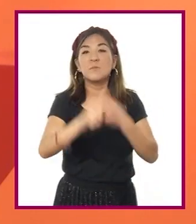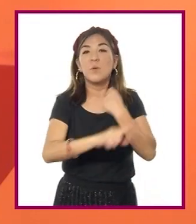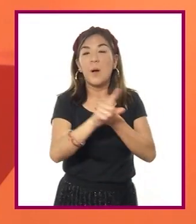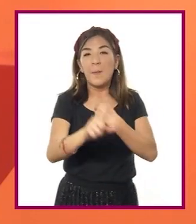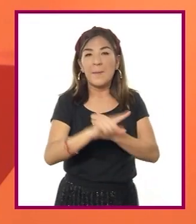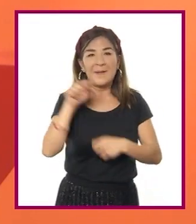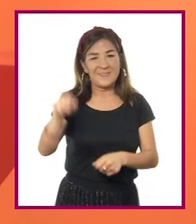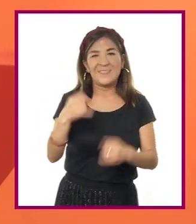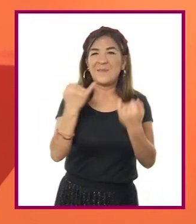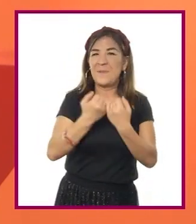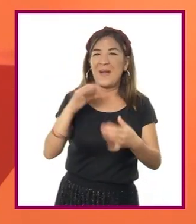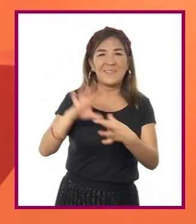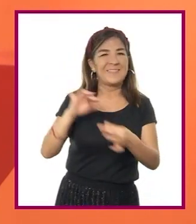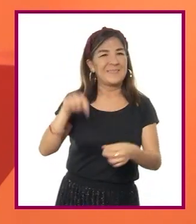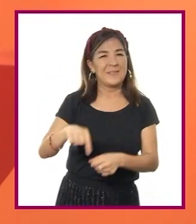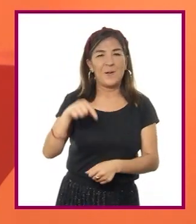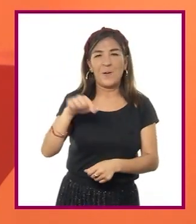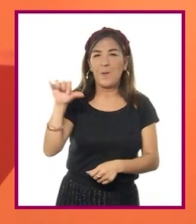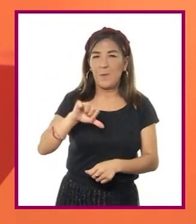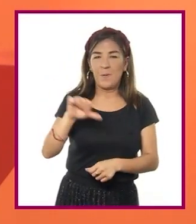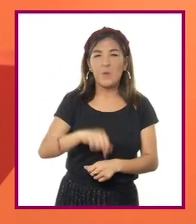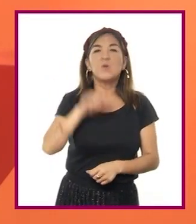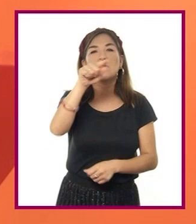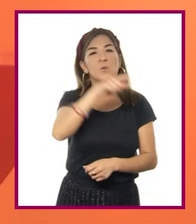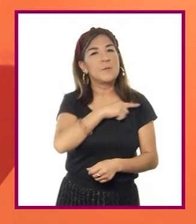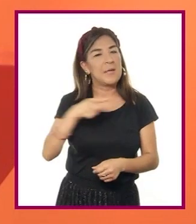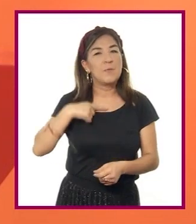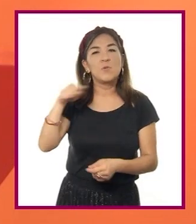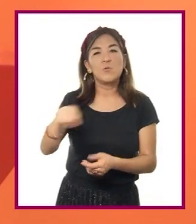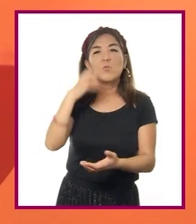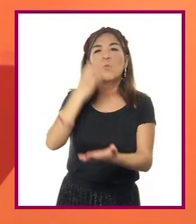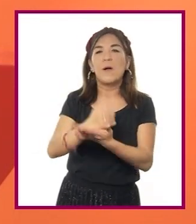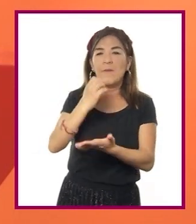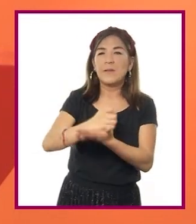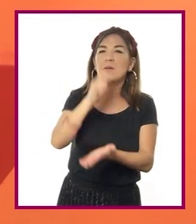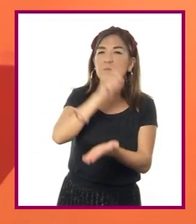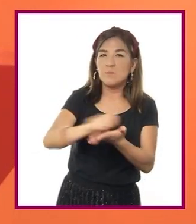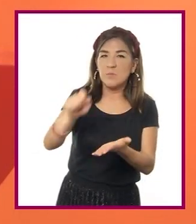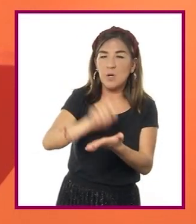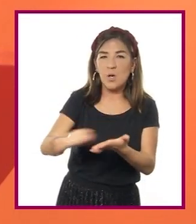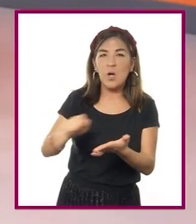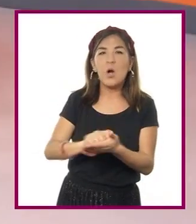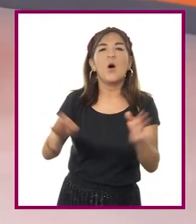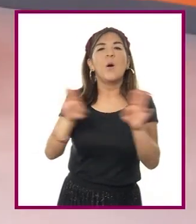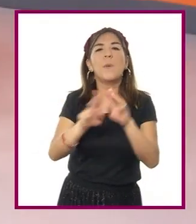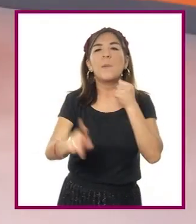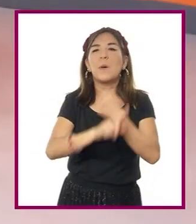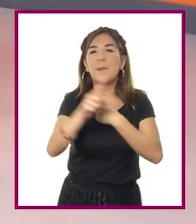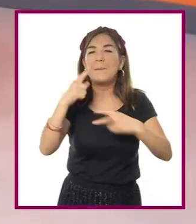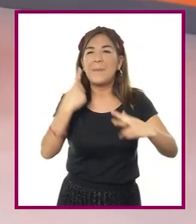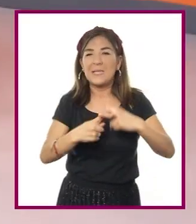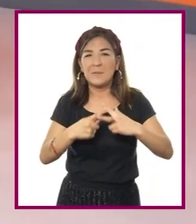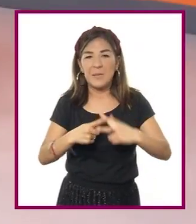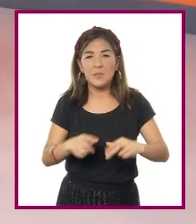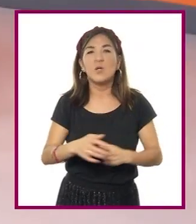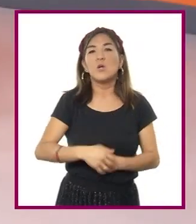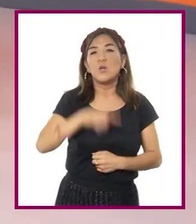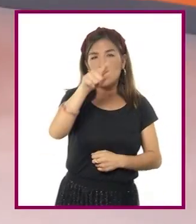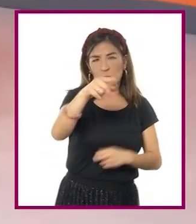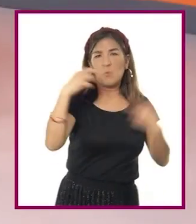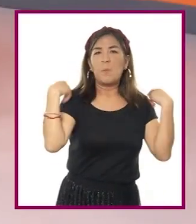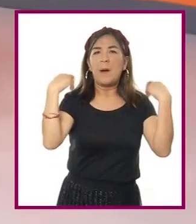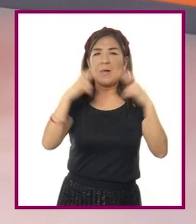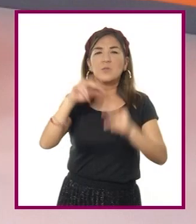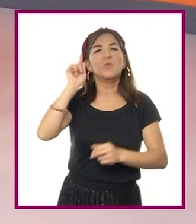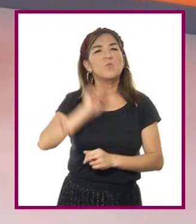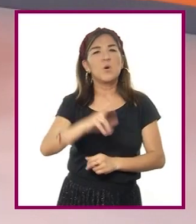proporcionalidad inversa. Escríbalas en sus cuadernos en forma de problemas. Envíen a su